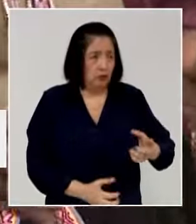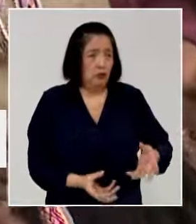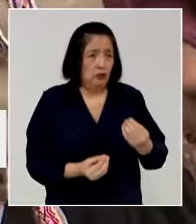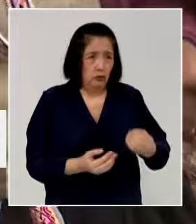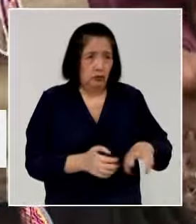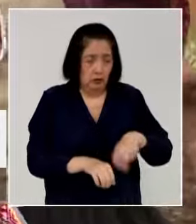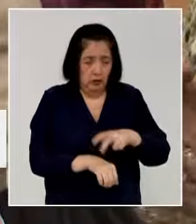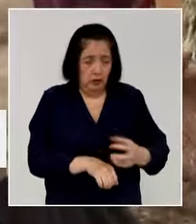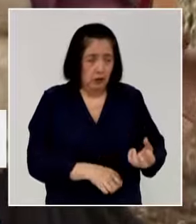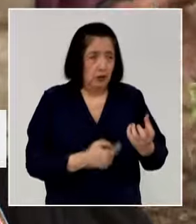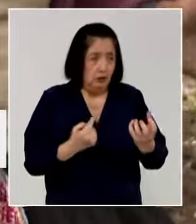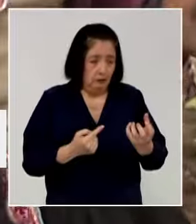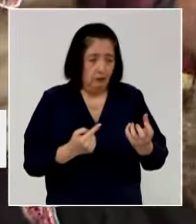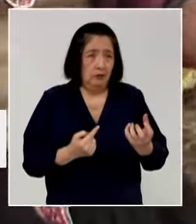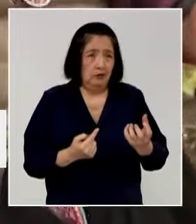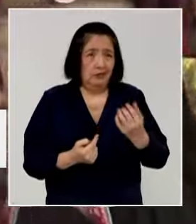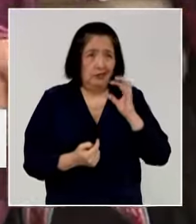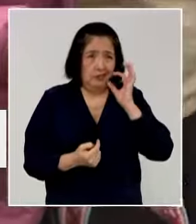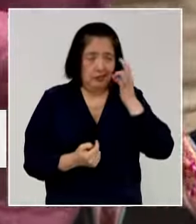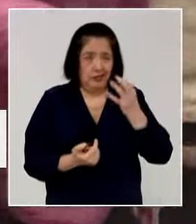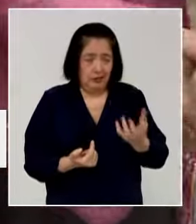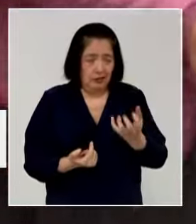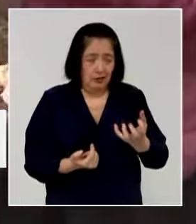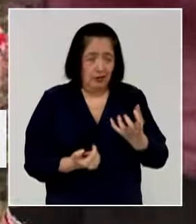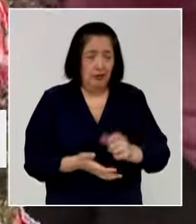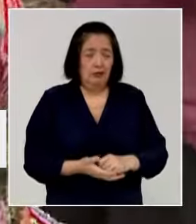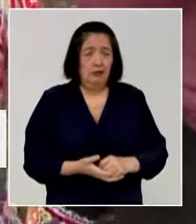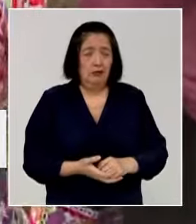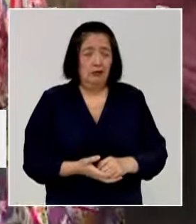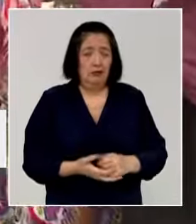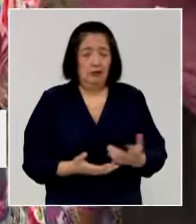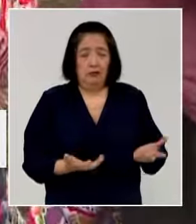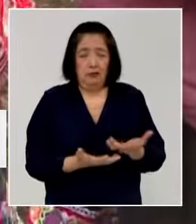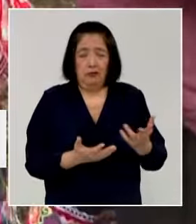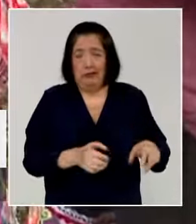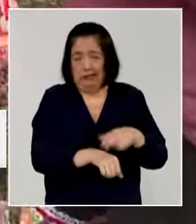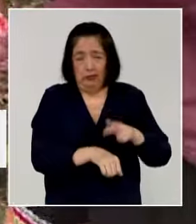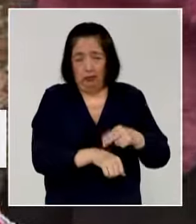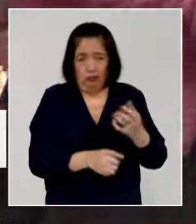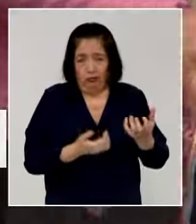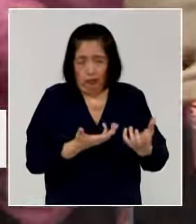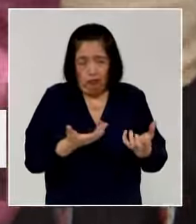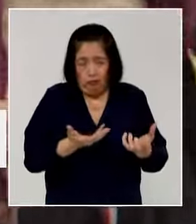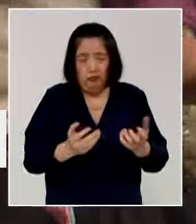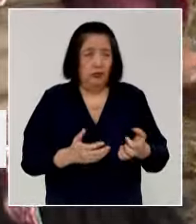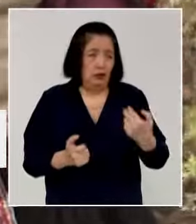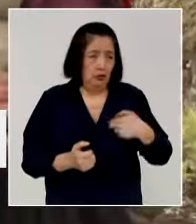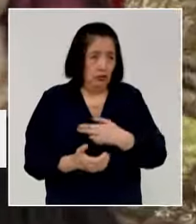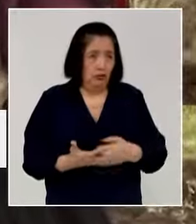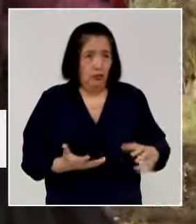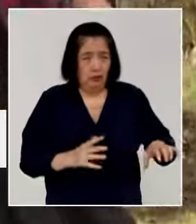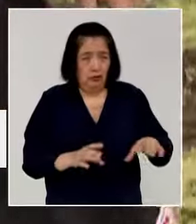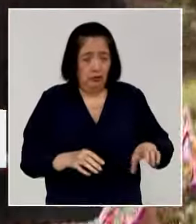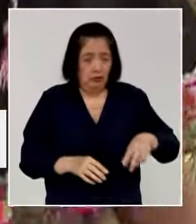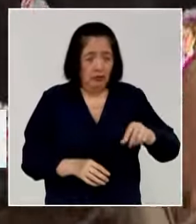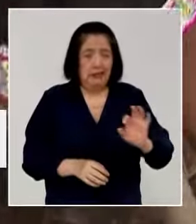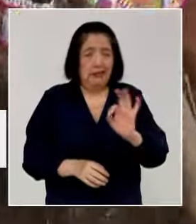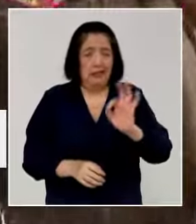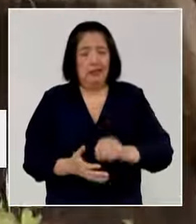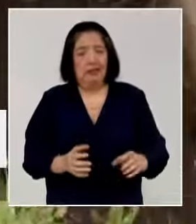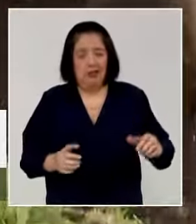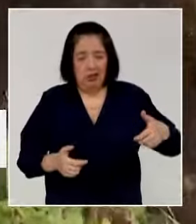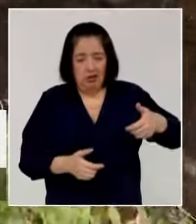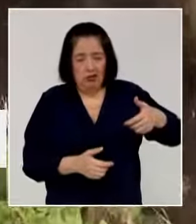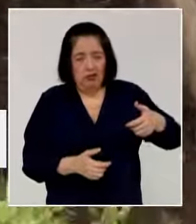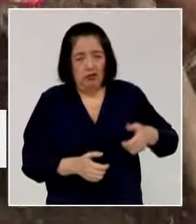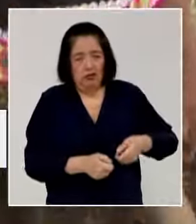es como rico, es todo ecológico, que nosotros sembramos nada de fertilizante. Tenemos